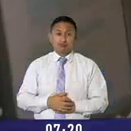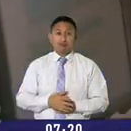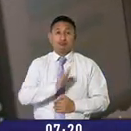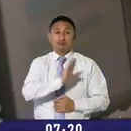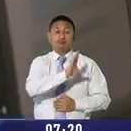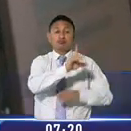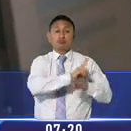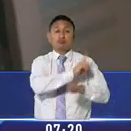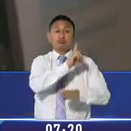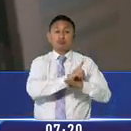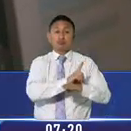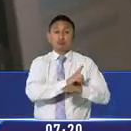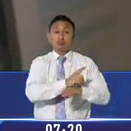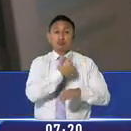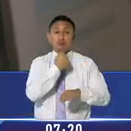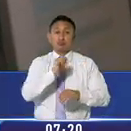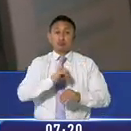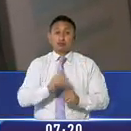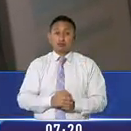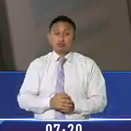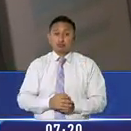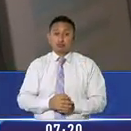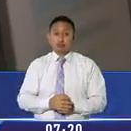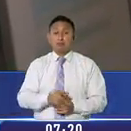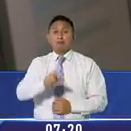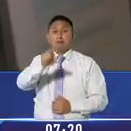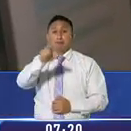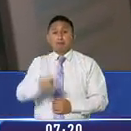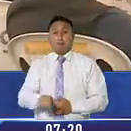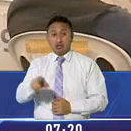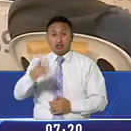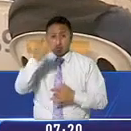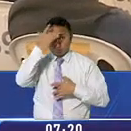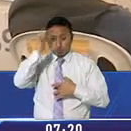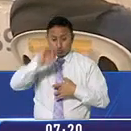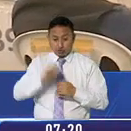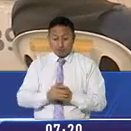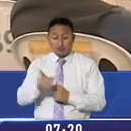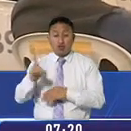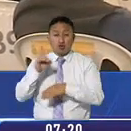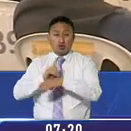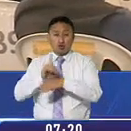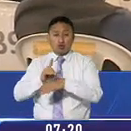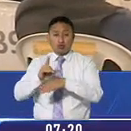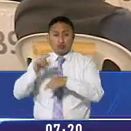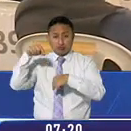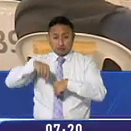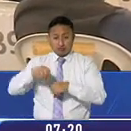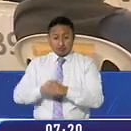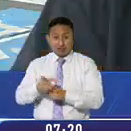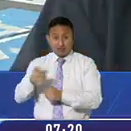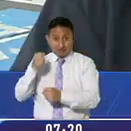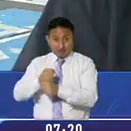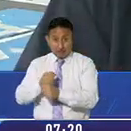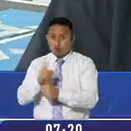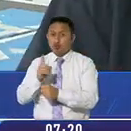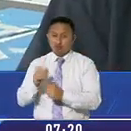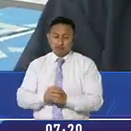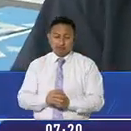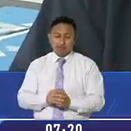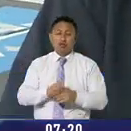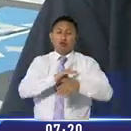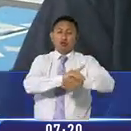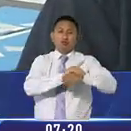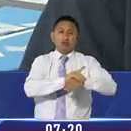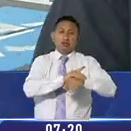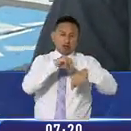de salud sostiene que se registra personal contagiado, aunque la mayoría de aquellos no se enfermaron en sus labores. Tenemos profesionales que están contagiados y